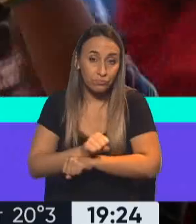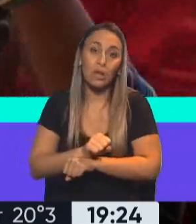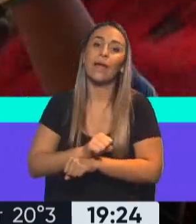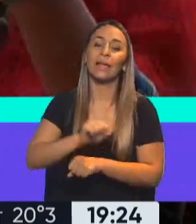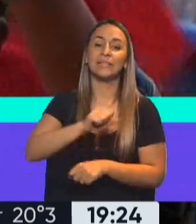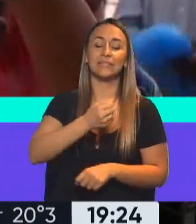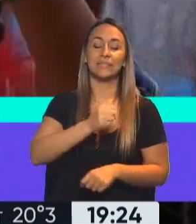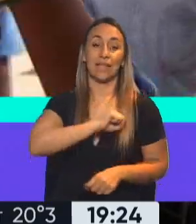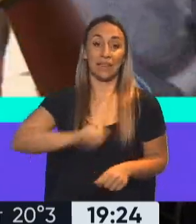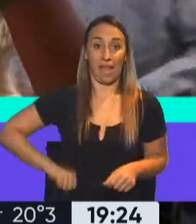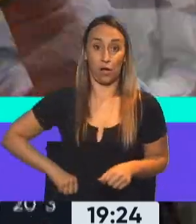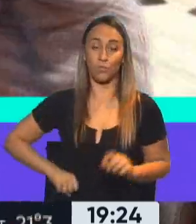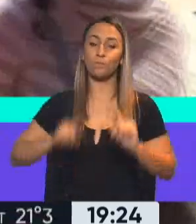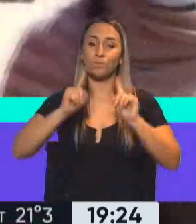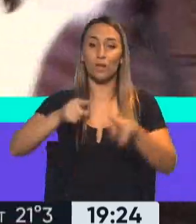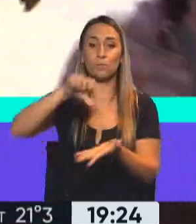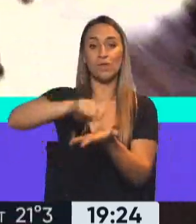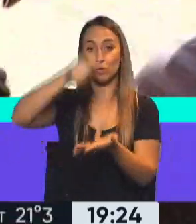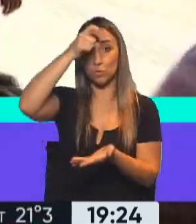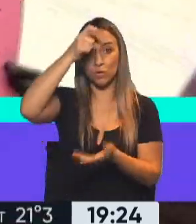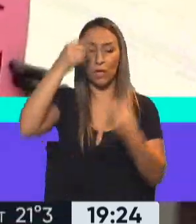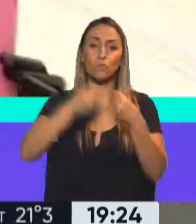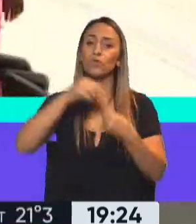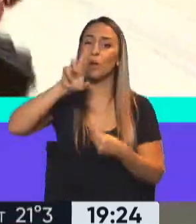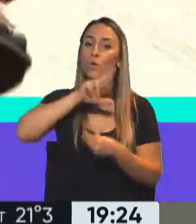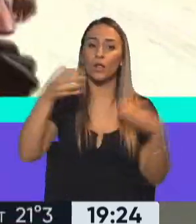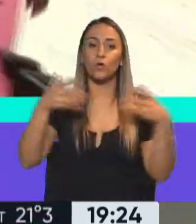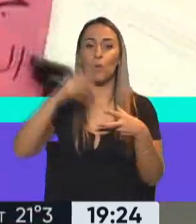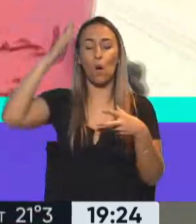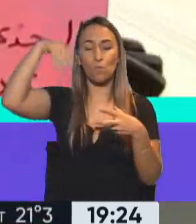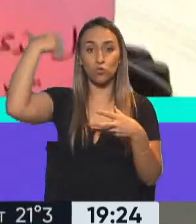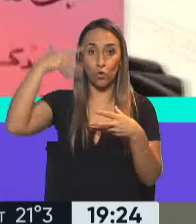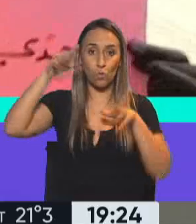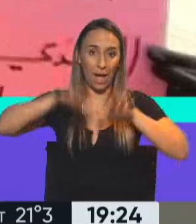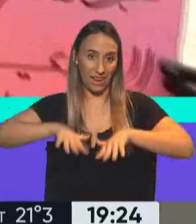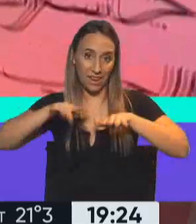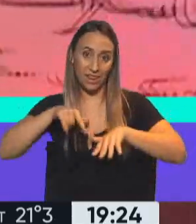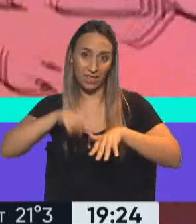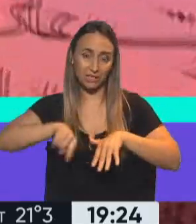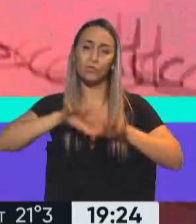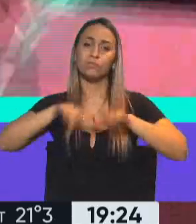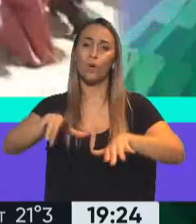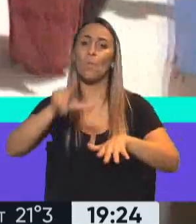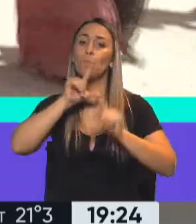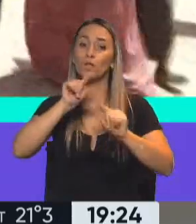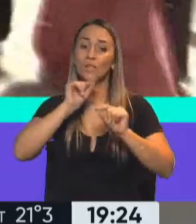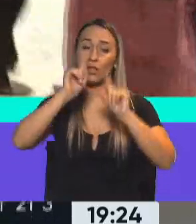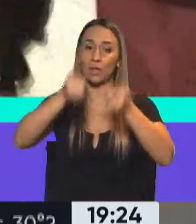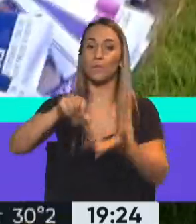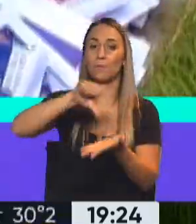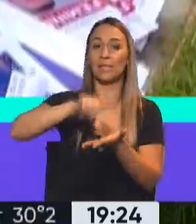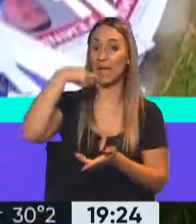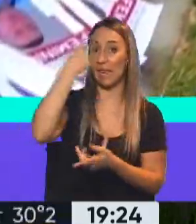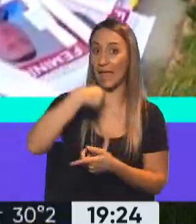Santiago. En Turquía, varios centenares de mujeres musulmanas de la minoría uigur protestaron en Estambul. En Grecia,